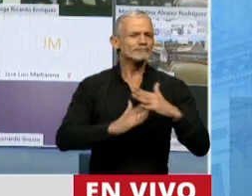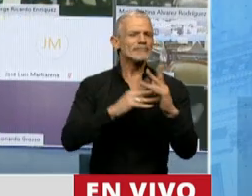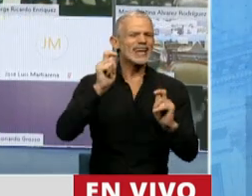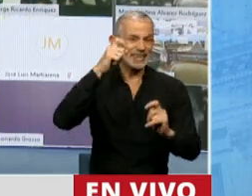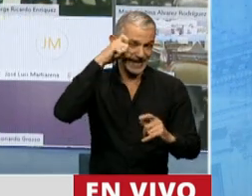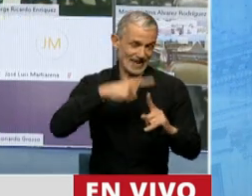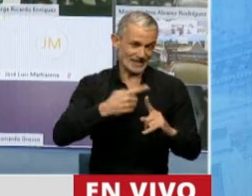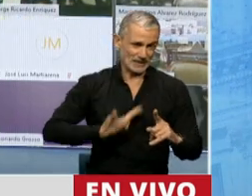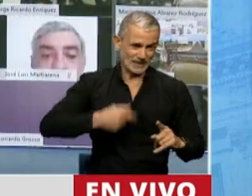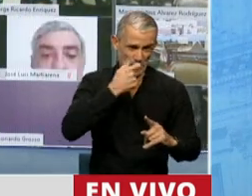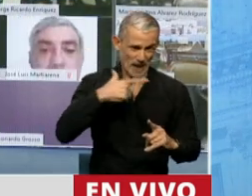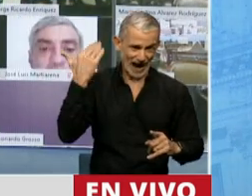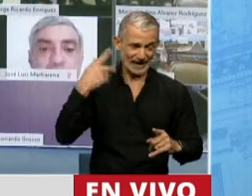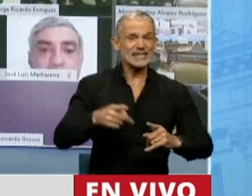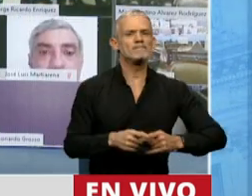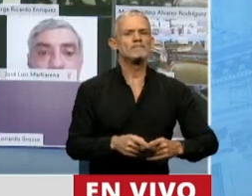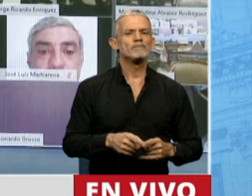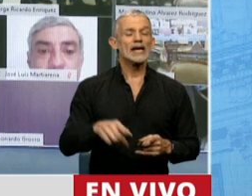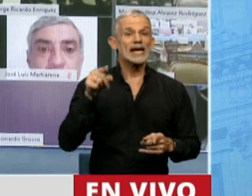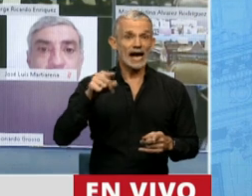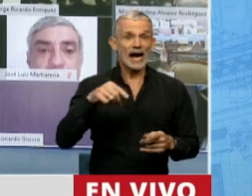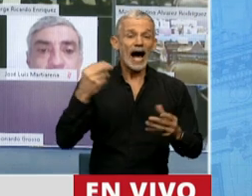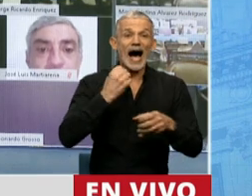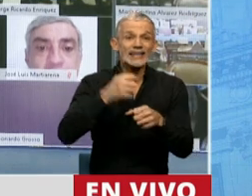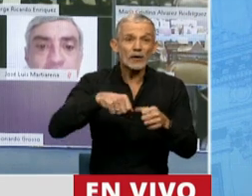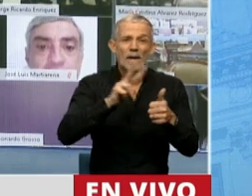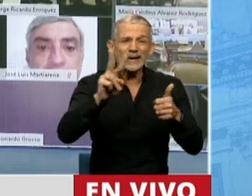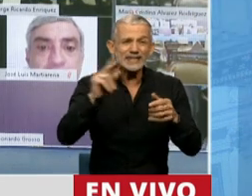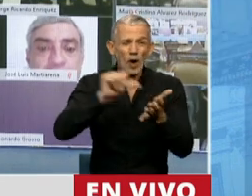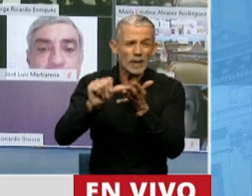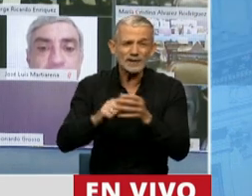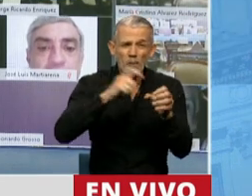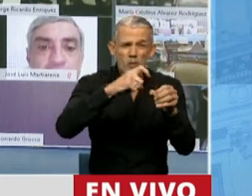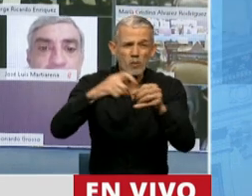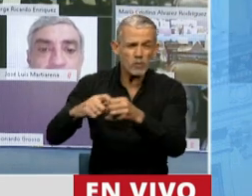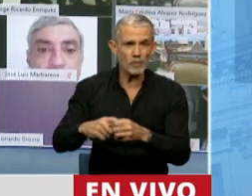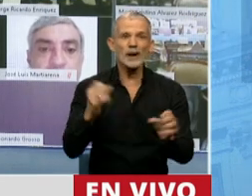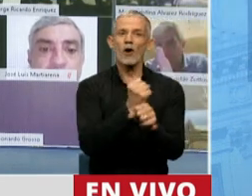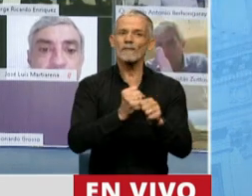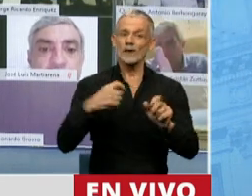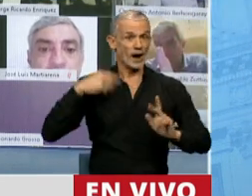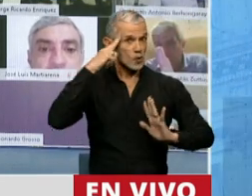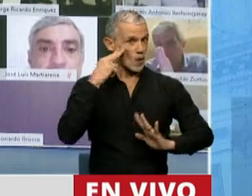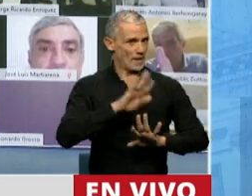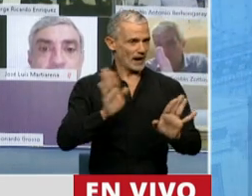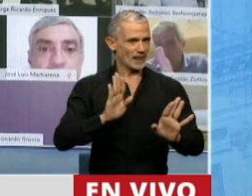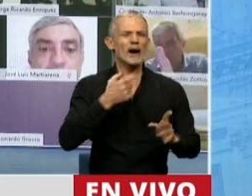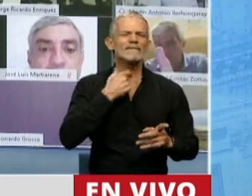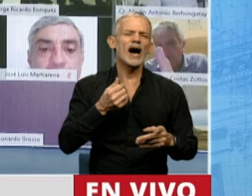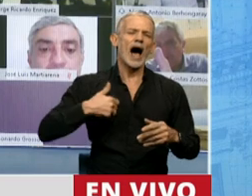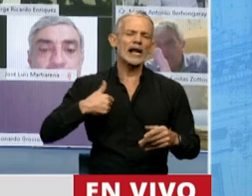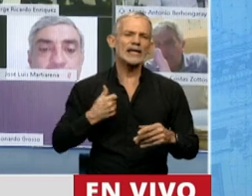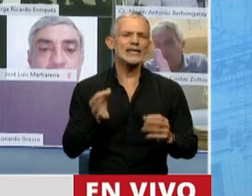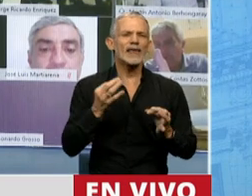expresidente macri al momento hay 22 países que han firmado pero solo nueve que han ratificado queremos que argentina se